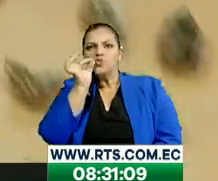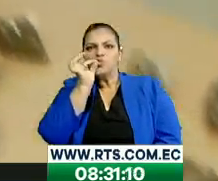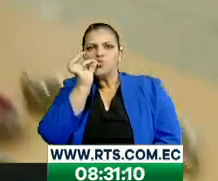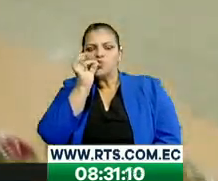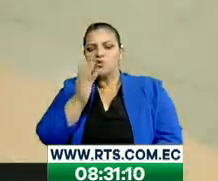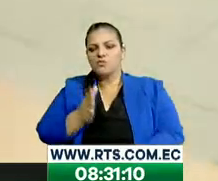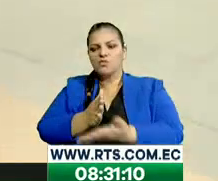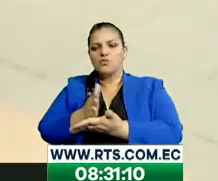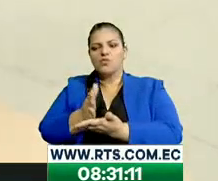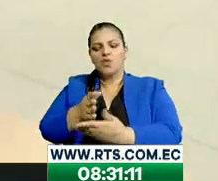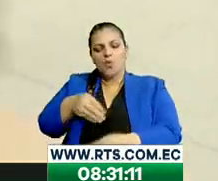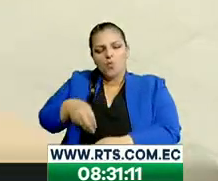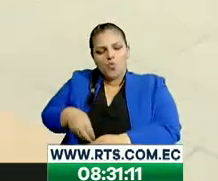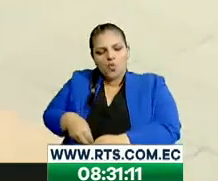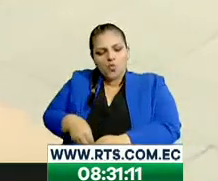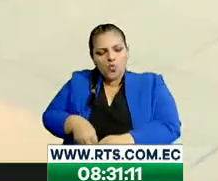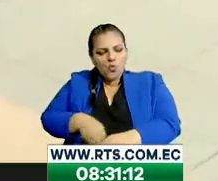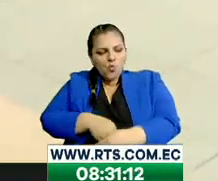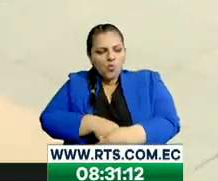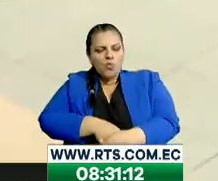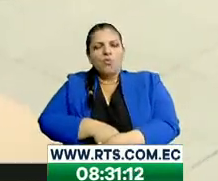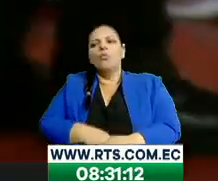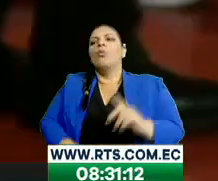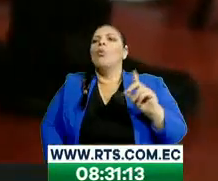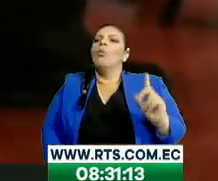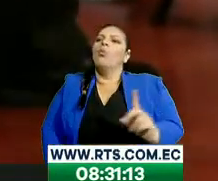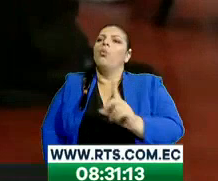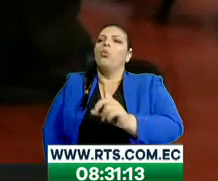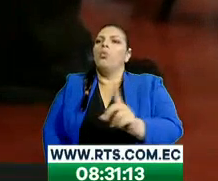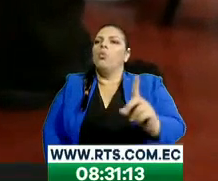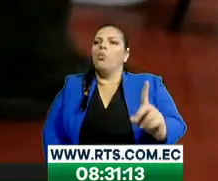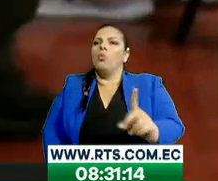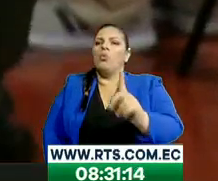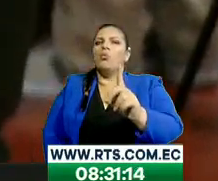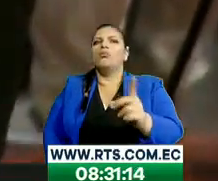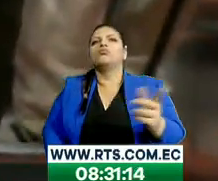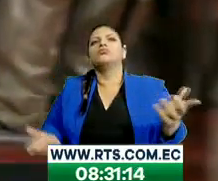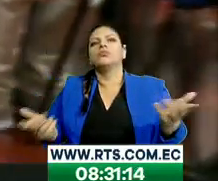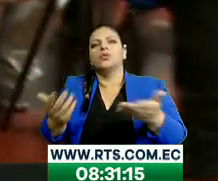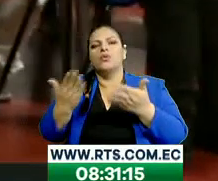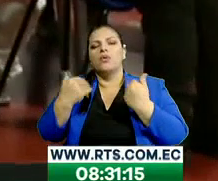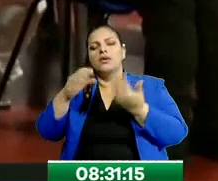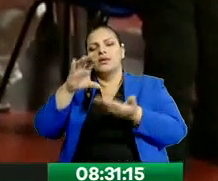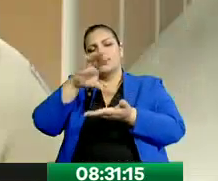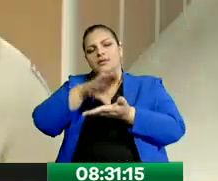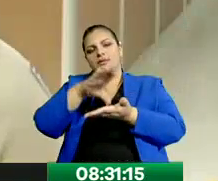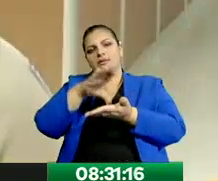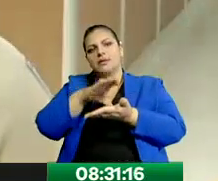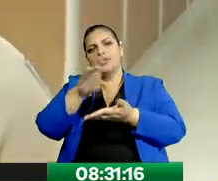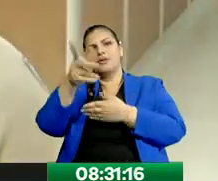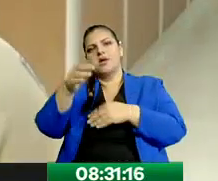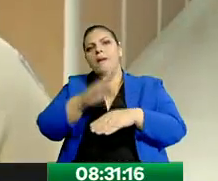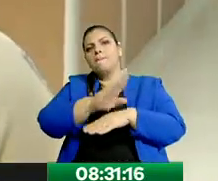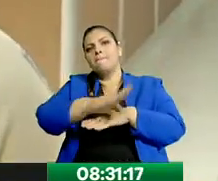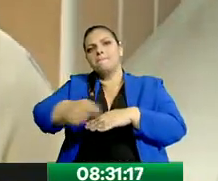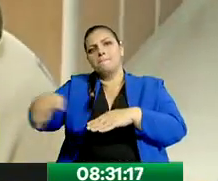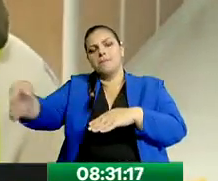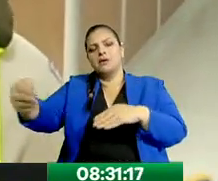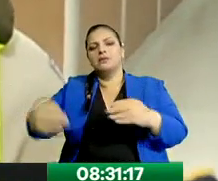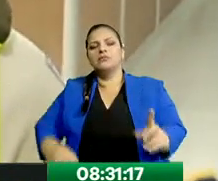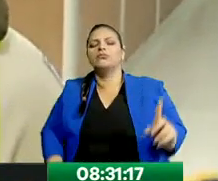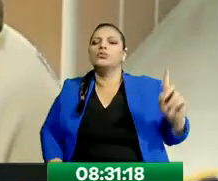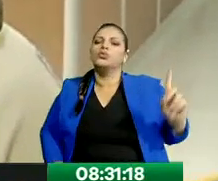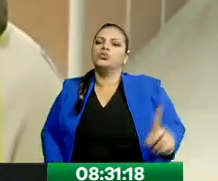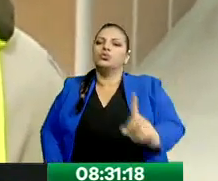La detención se efectuó en las inmediaciones de la Caja del Seguro, en el centro de Guayaquil. Se encontró a este ciudadano de